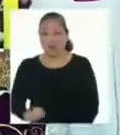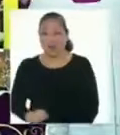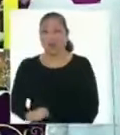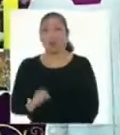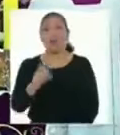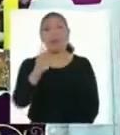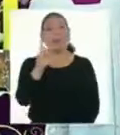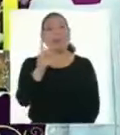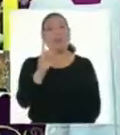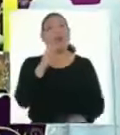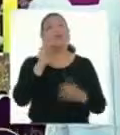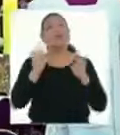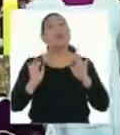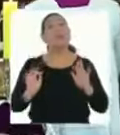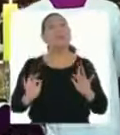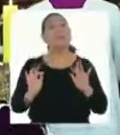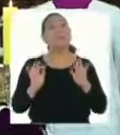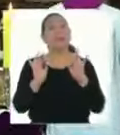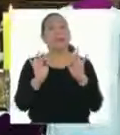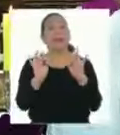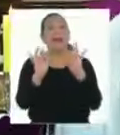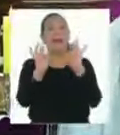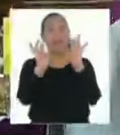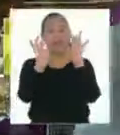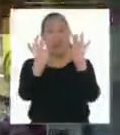Señor de los